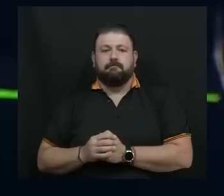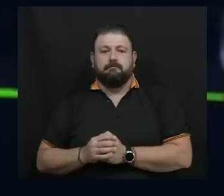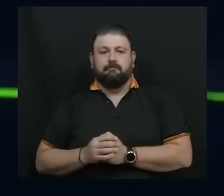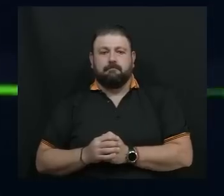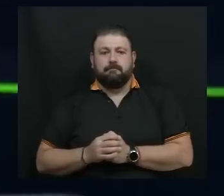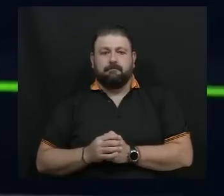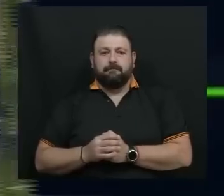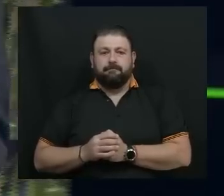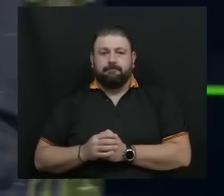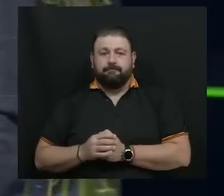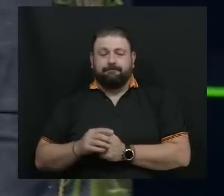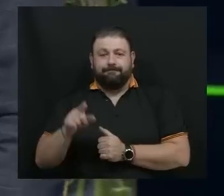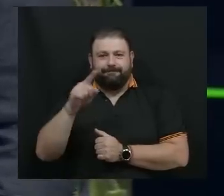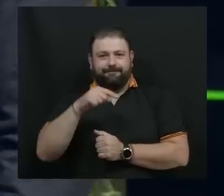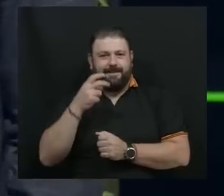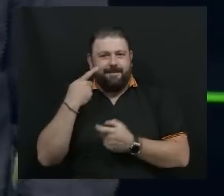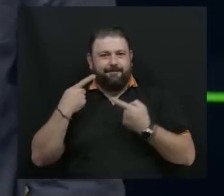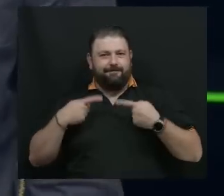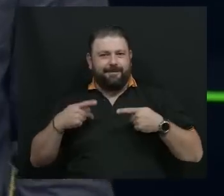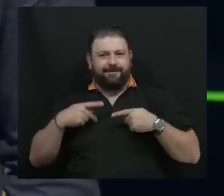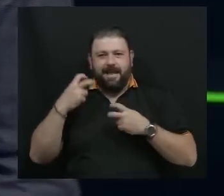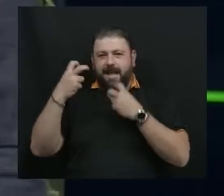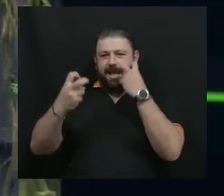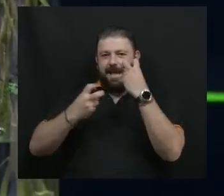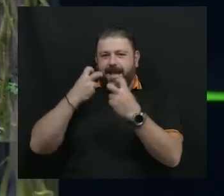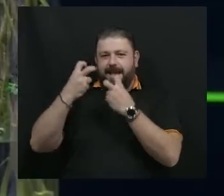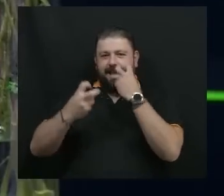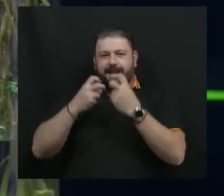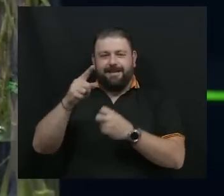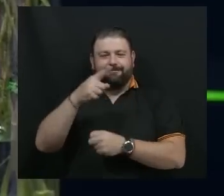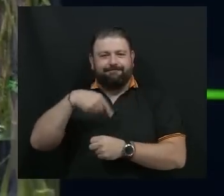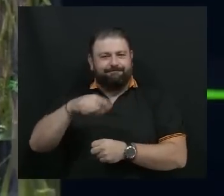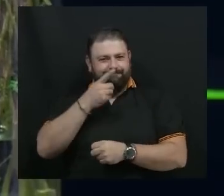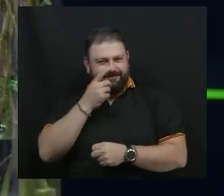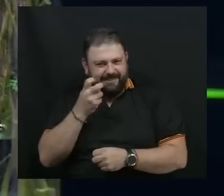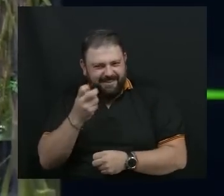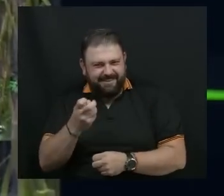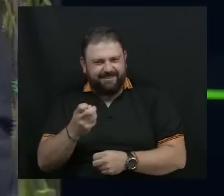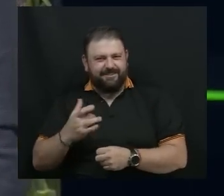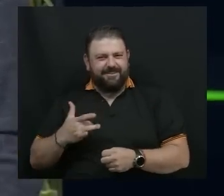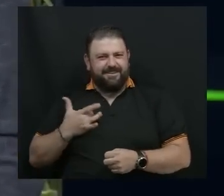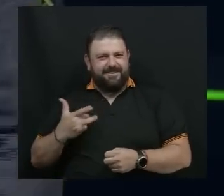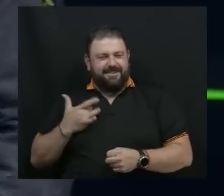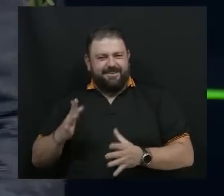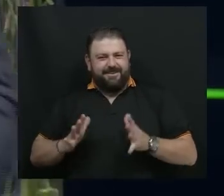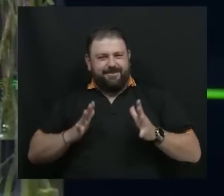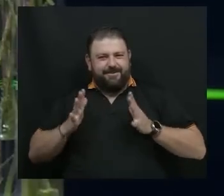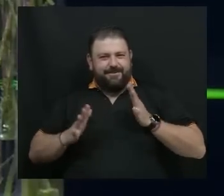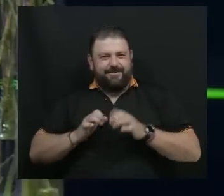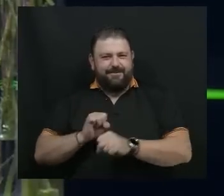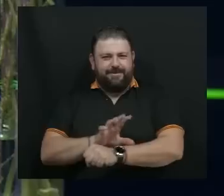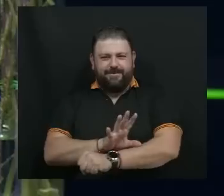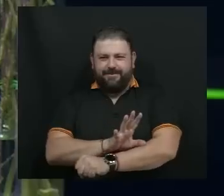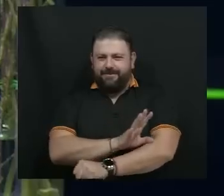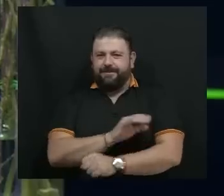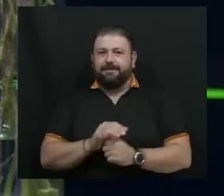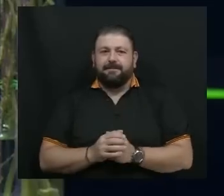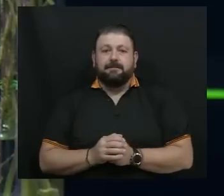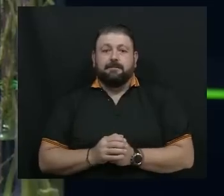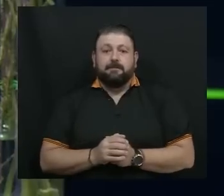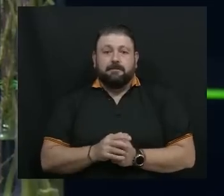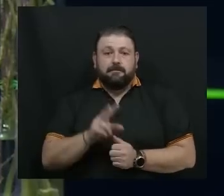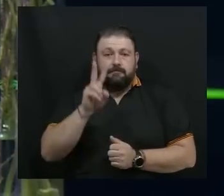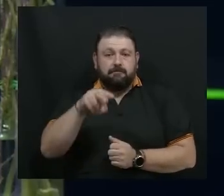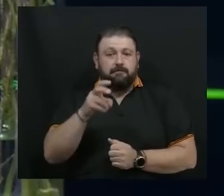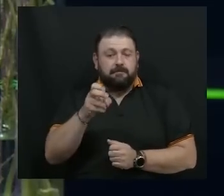Eso, qué emoción. Y hoy vamos a trabajar un tema bien importante que es una